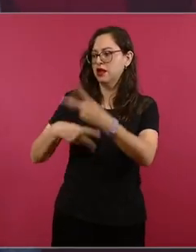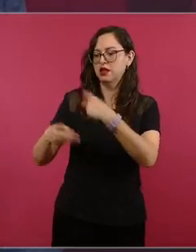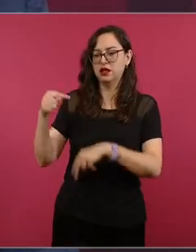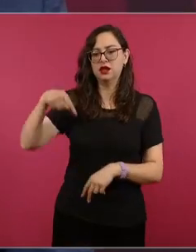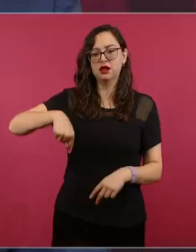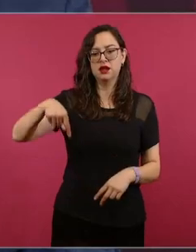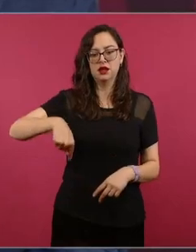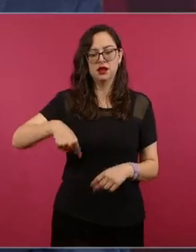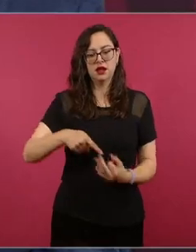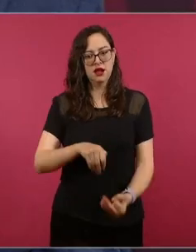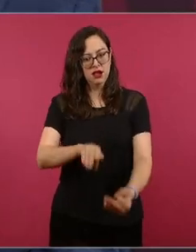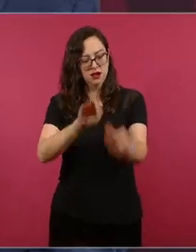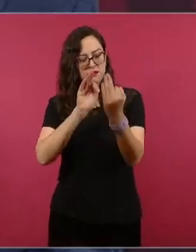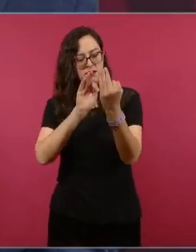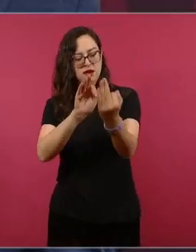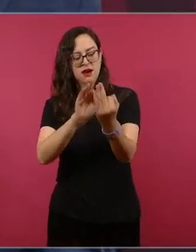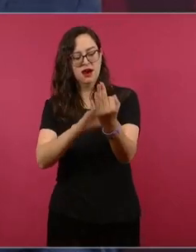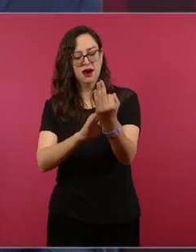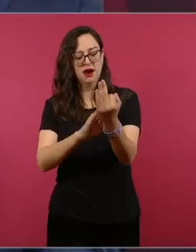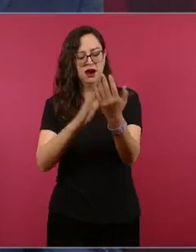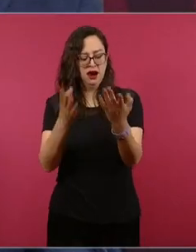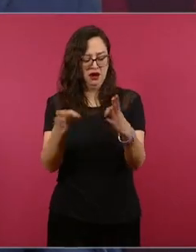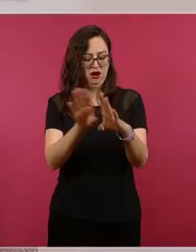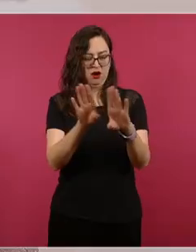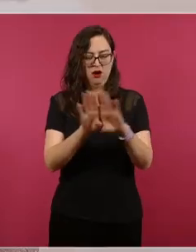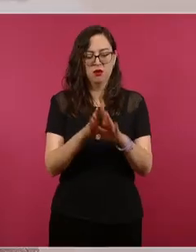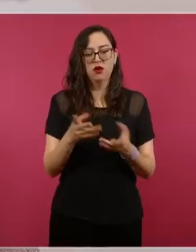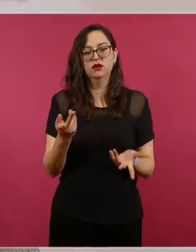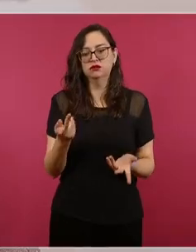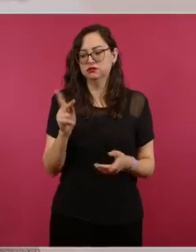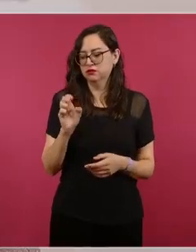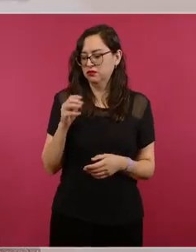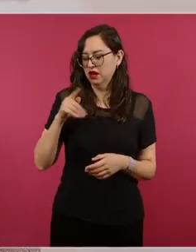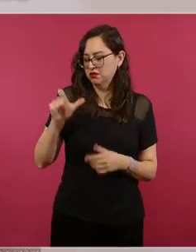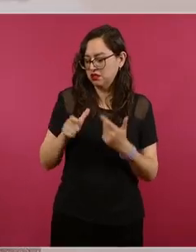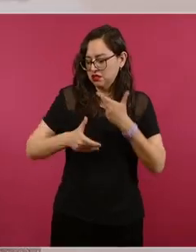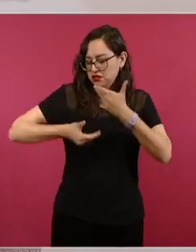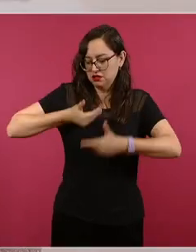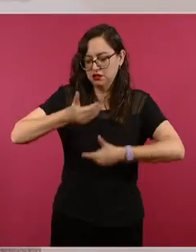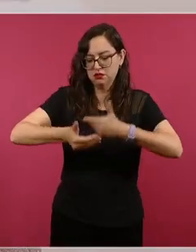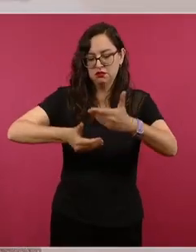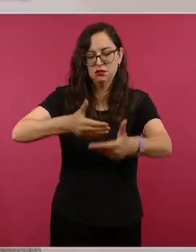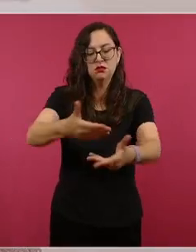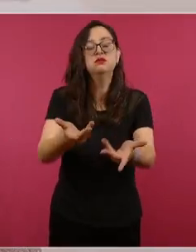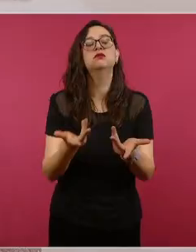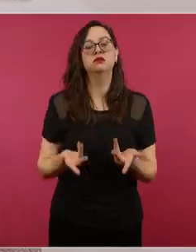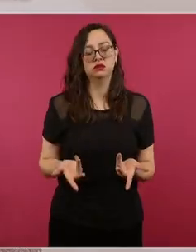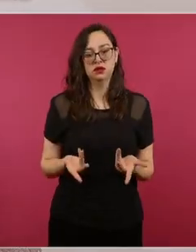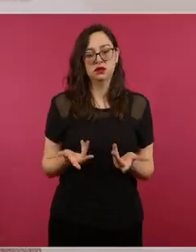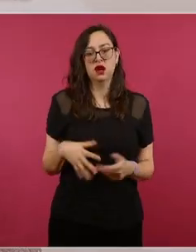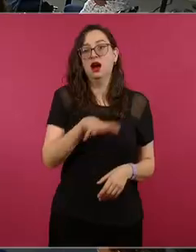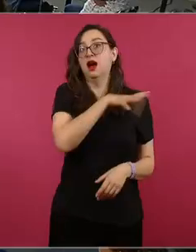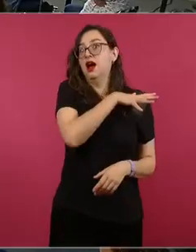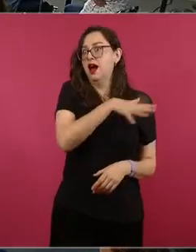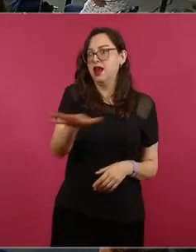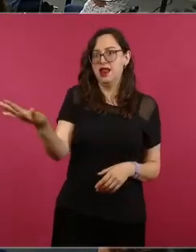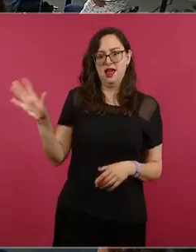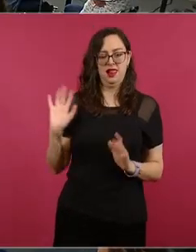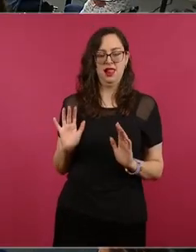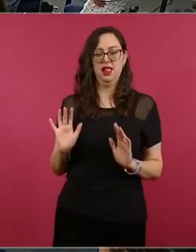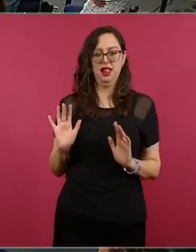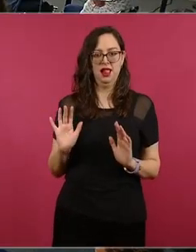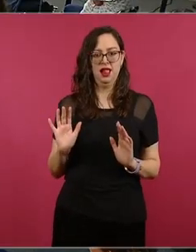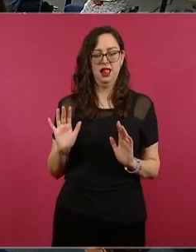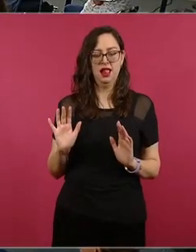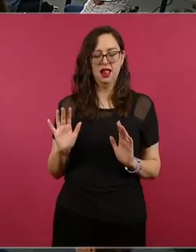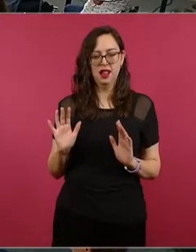nos informe de cómo va Pemex. Exactamente. Y en general,